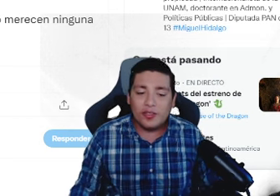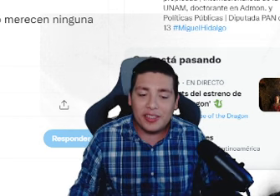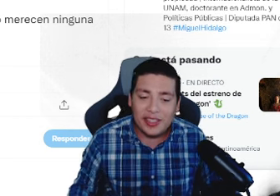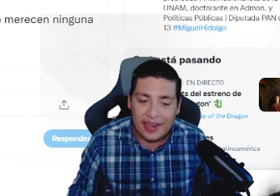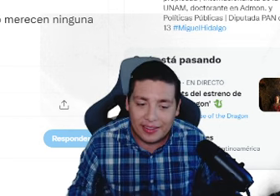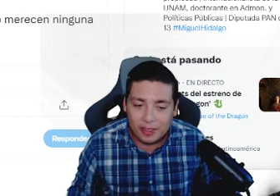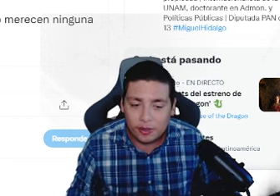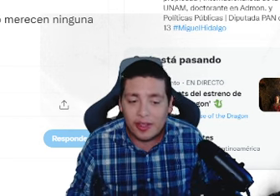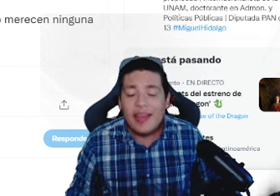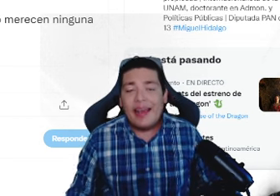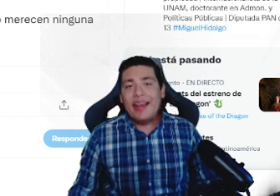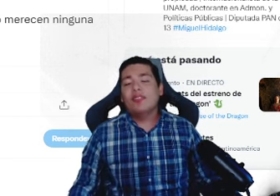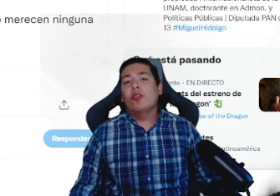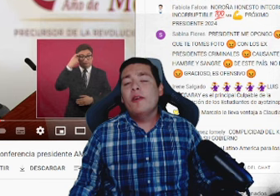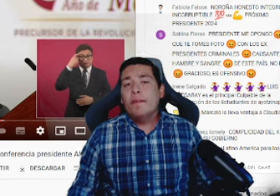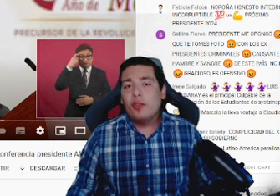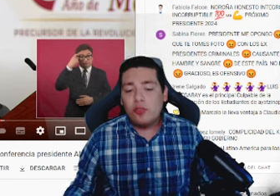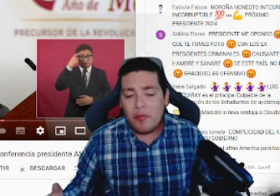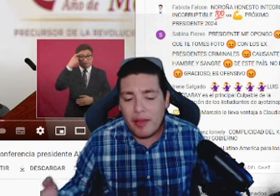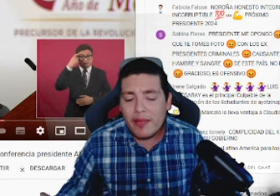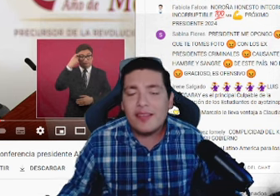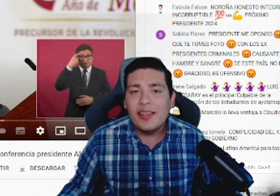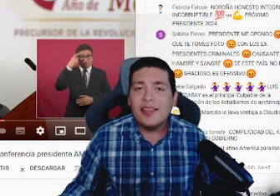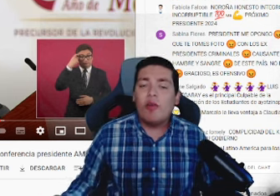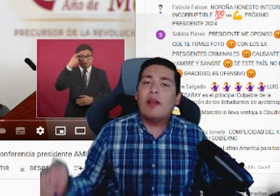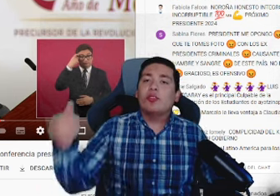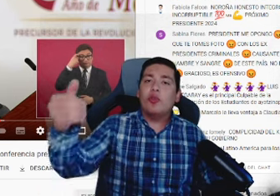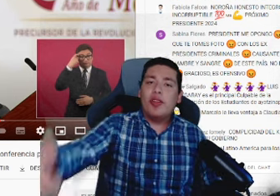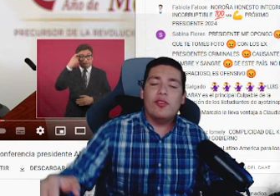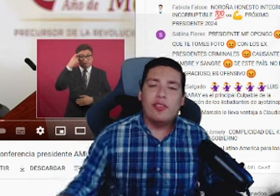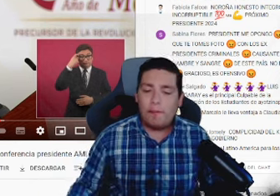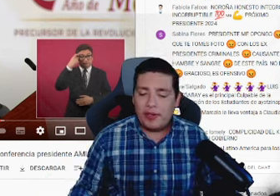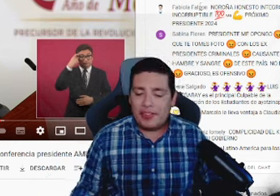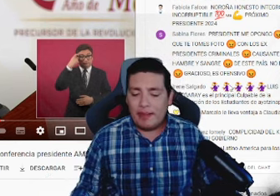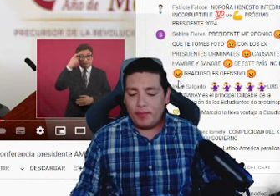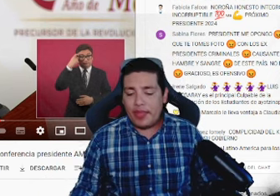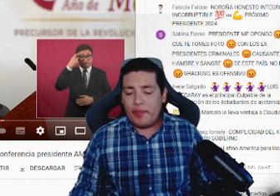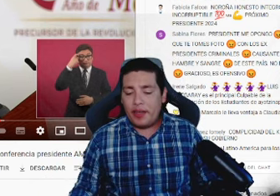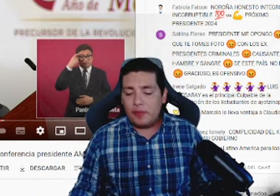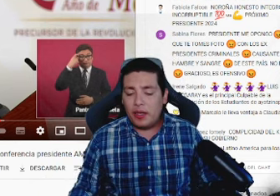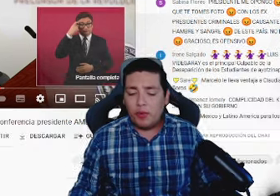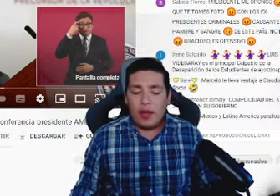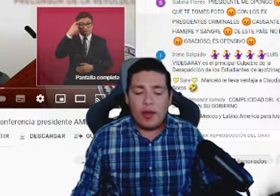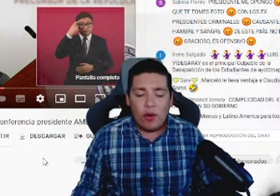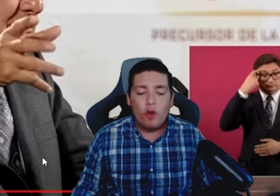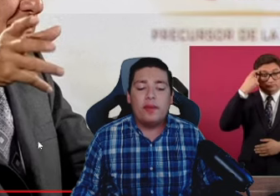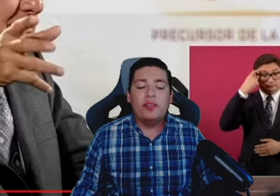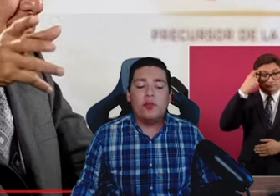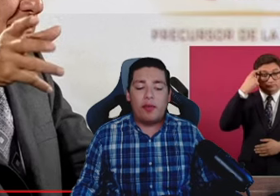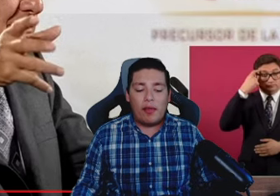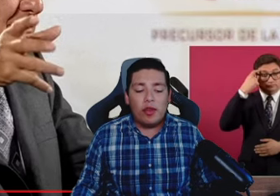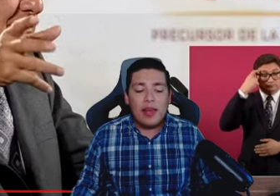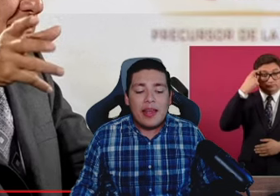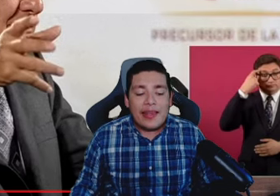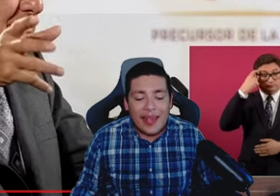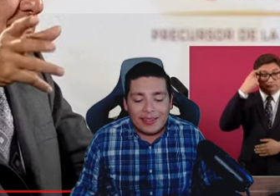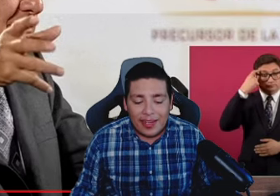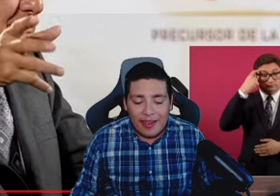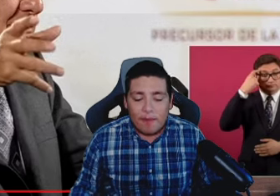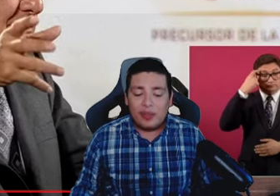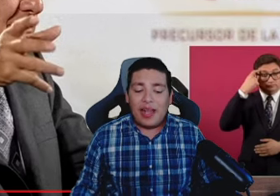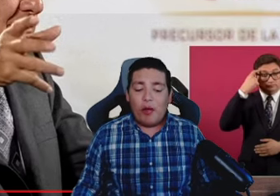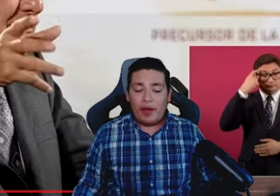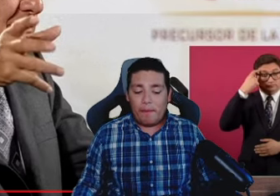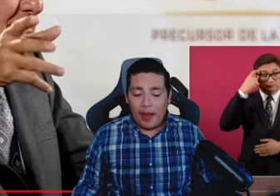ninguna consideración. Esto, pues obviamente llegó a los oídos del presidente Andrés Manuel López Obrador. Y es